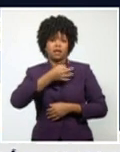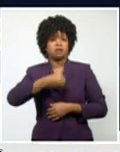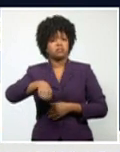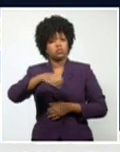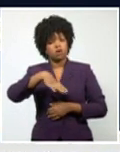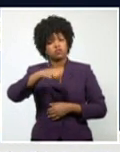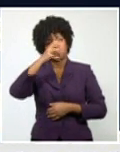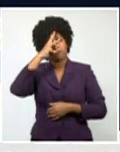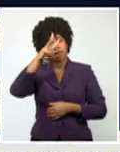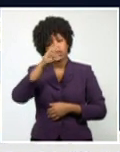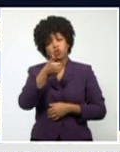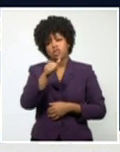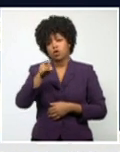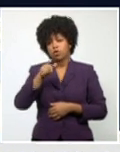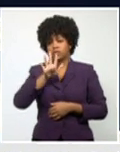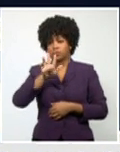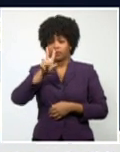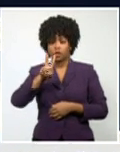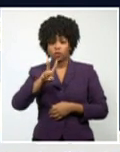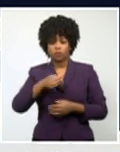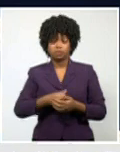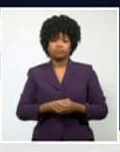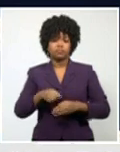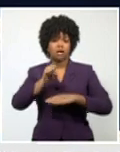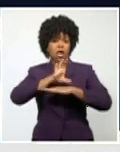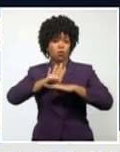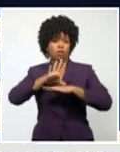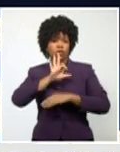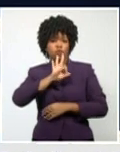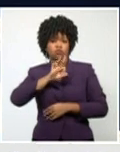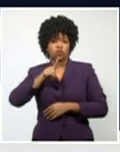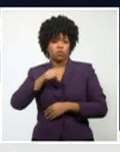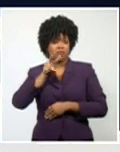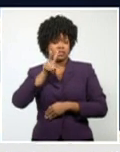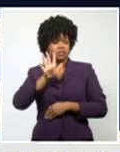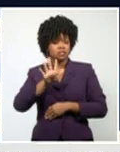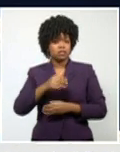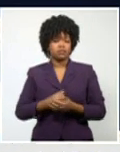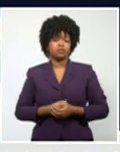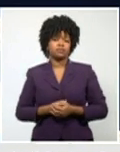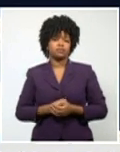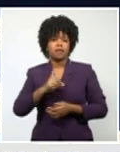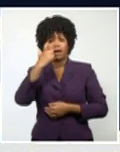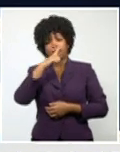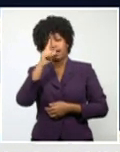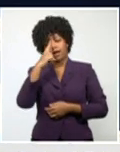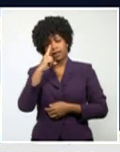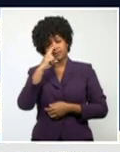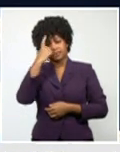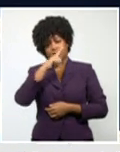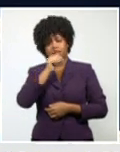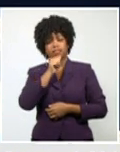con 10,52, de Ecuador con 8,25, de Canadá con